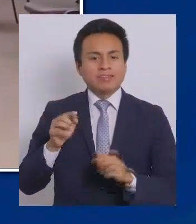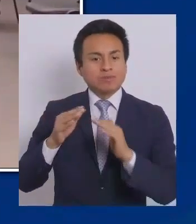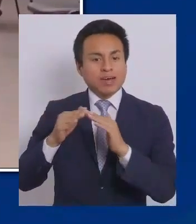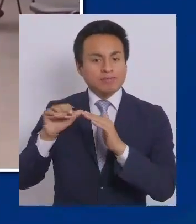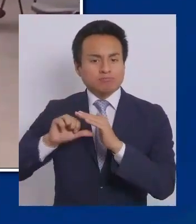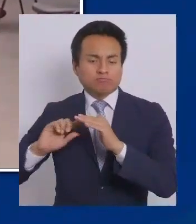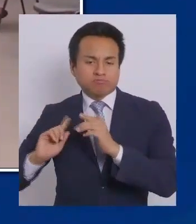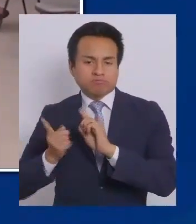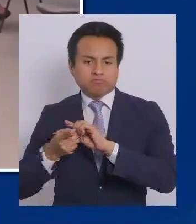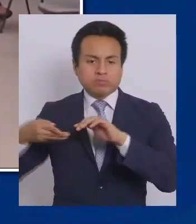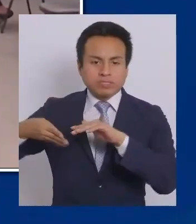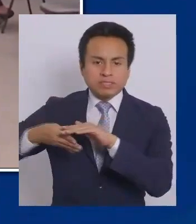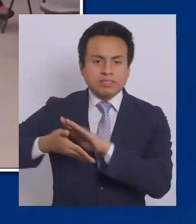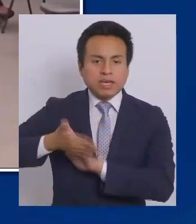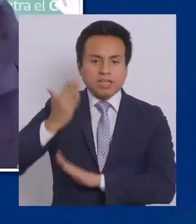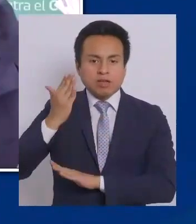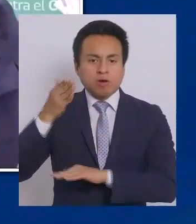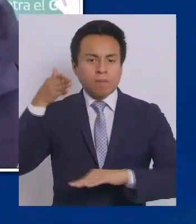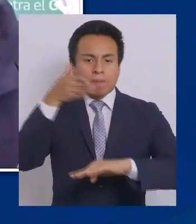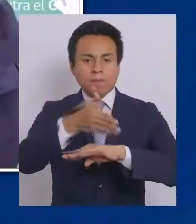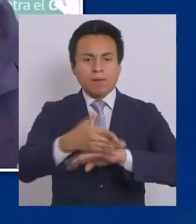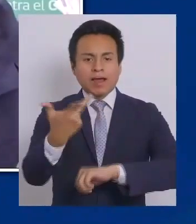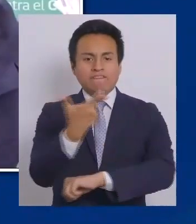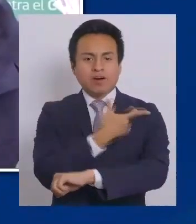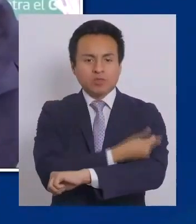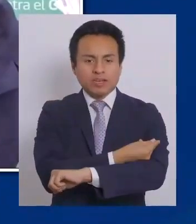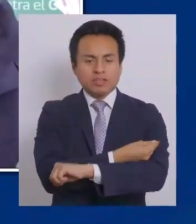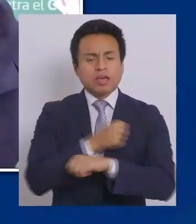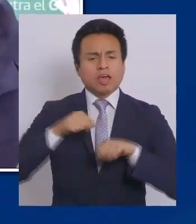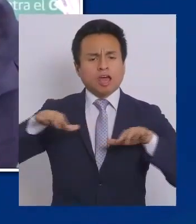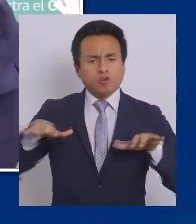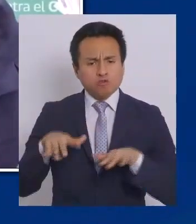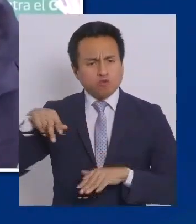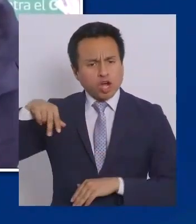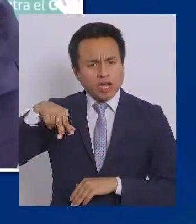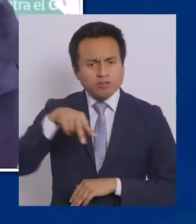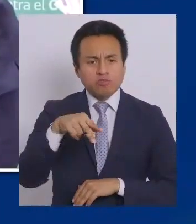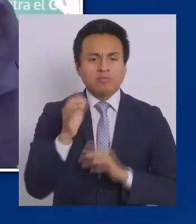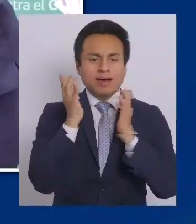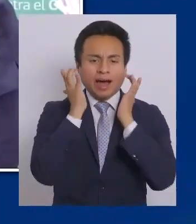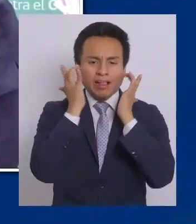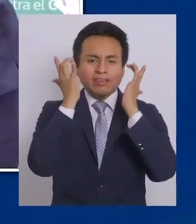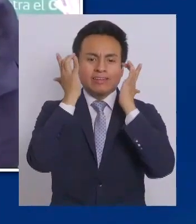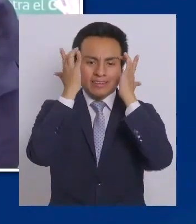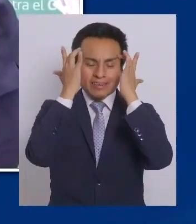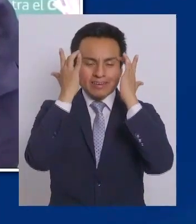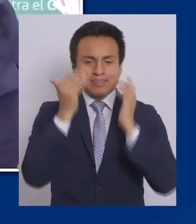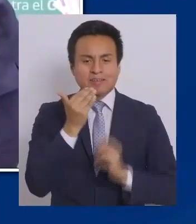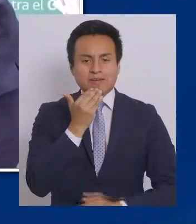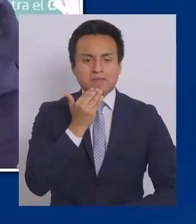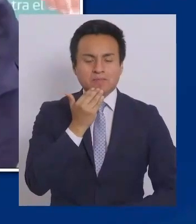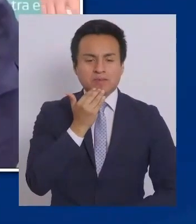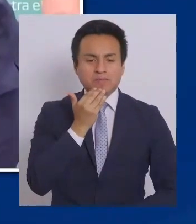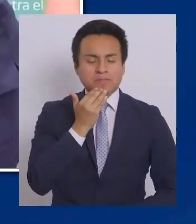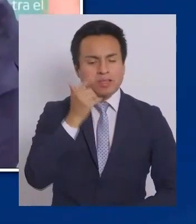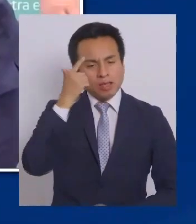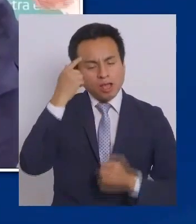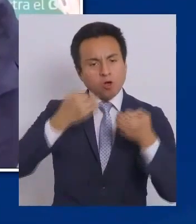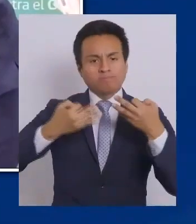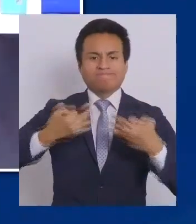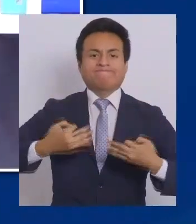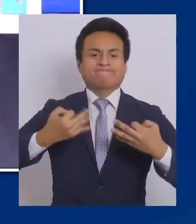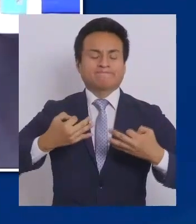casas a vacunarse con esfuerzo con alegría y con una convicción